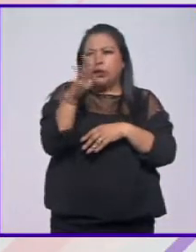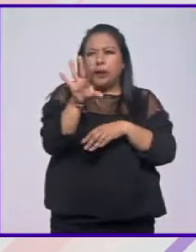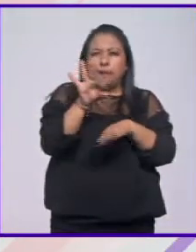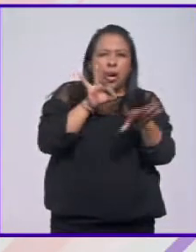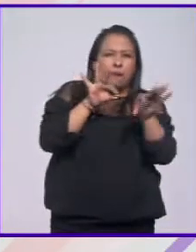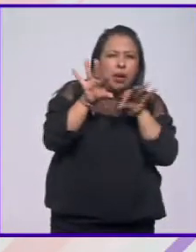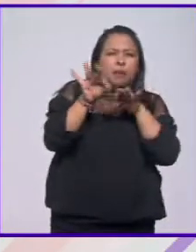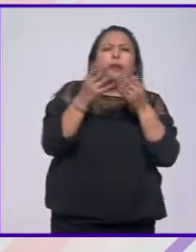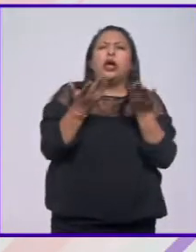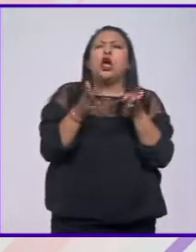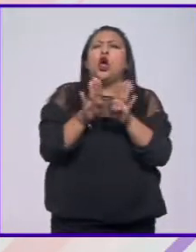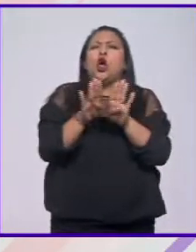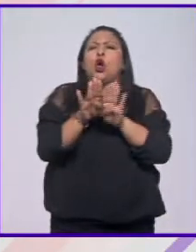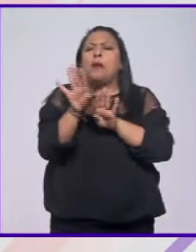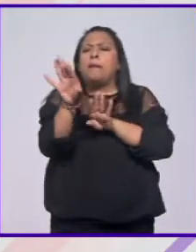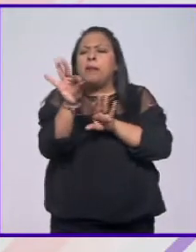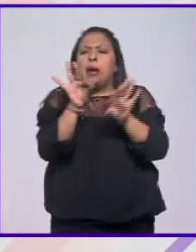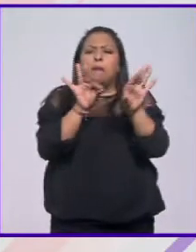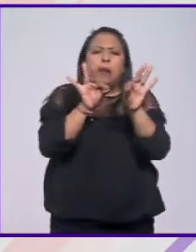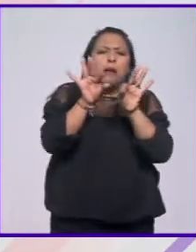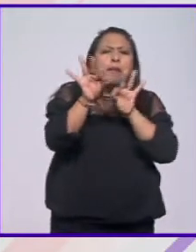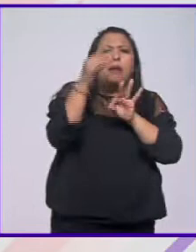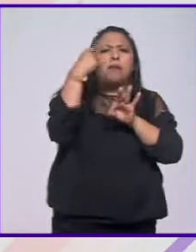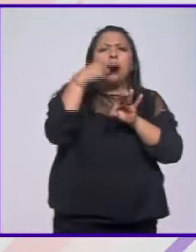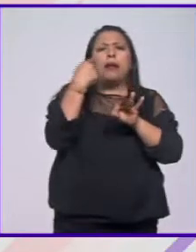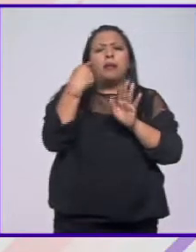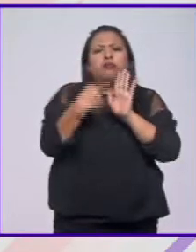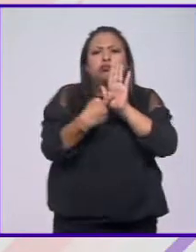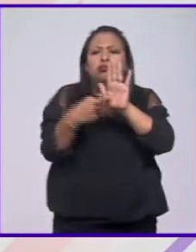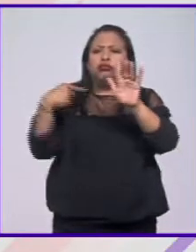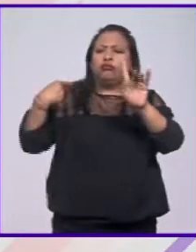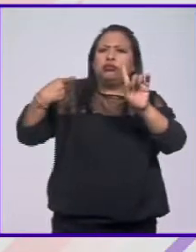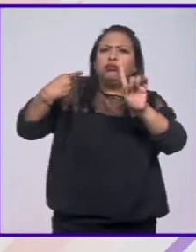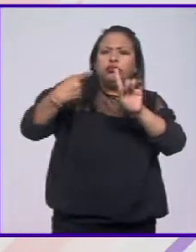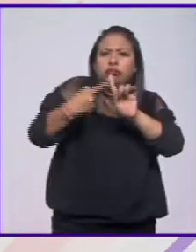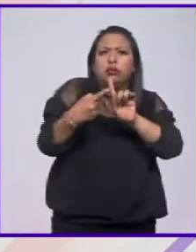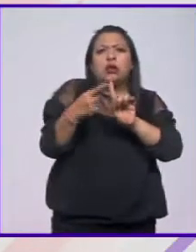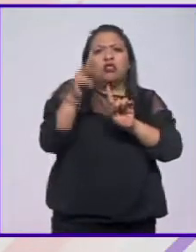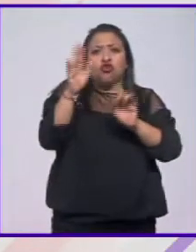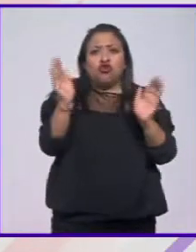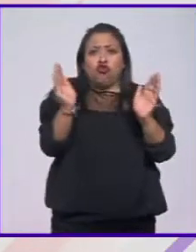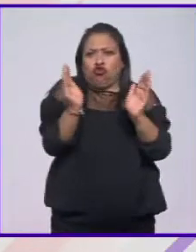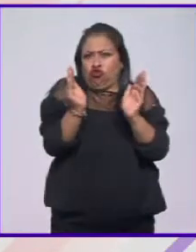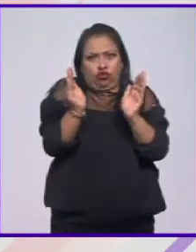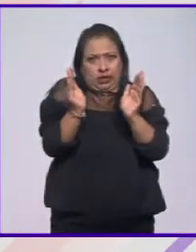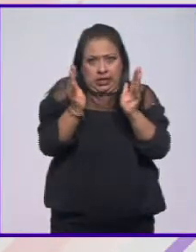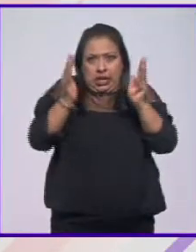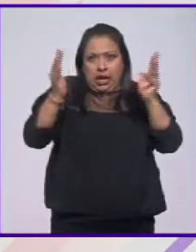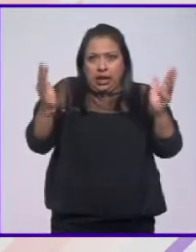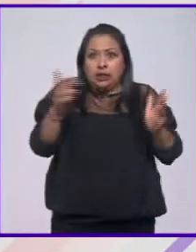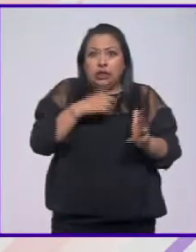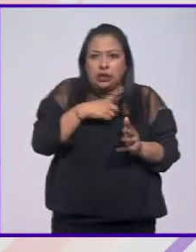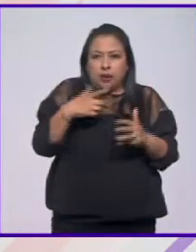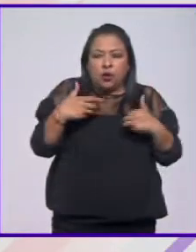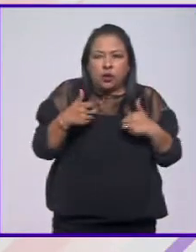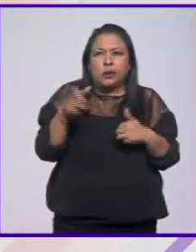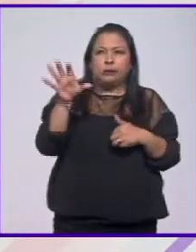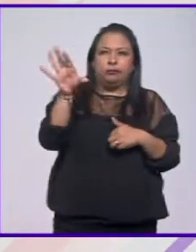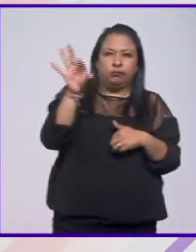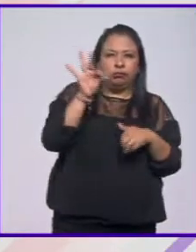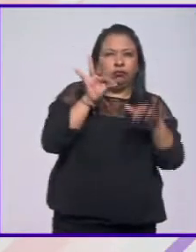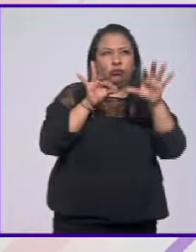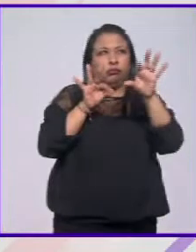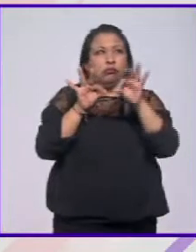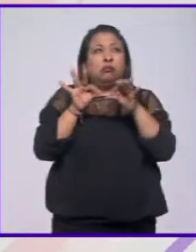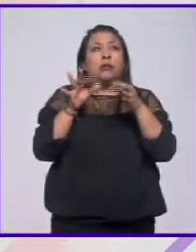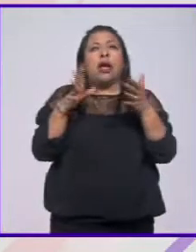¿Cómo se selecciona para poder mostrar una trayectoria? Dado que no son piezas pequeñas, pues es comprensible que se tenga que hacer una selección. Son